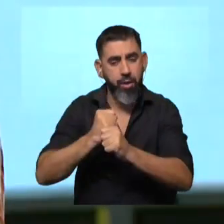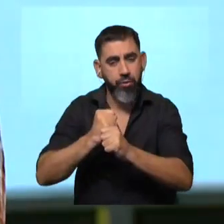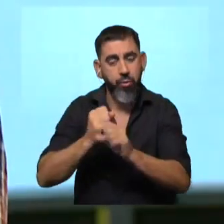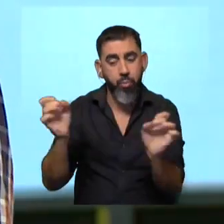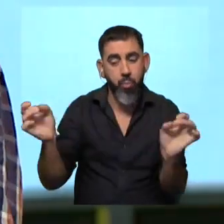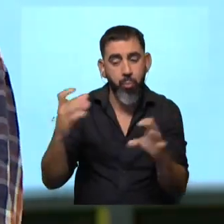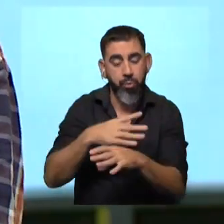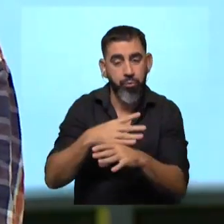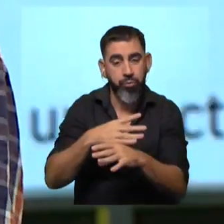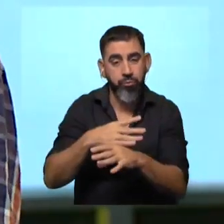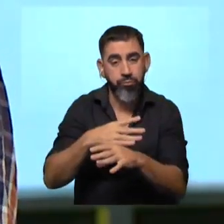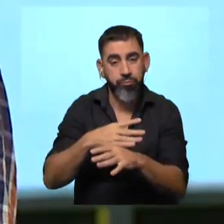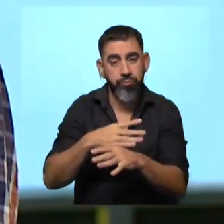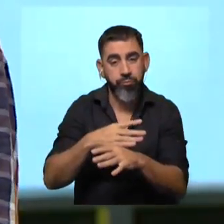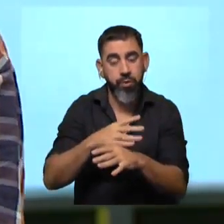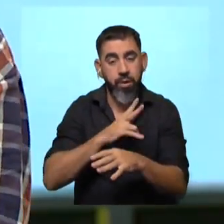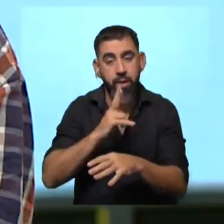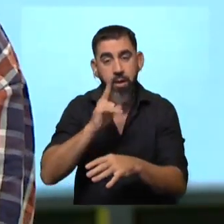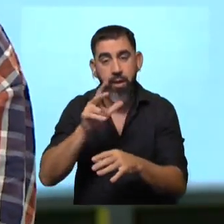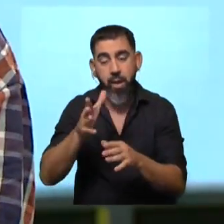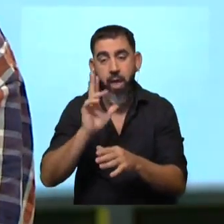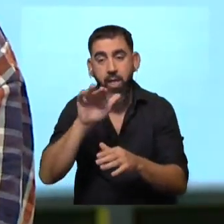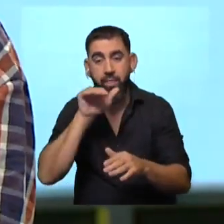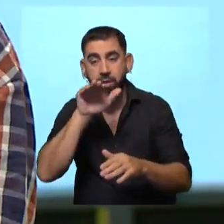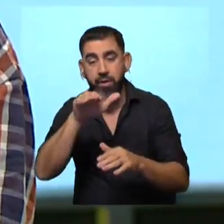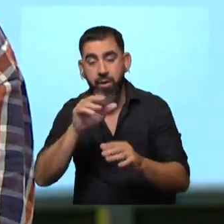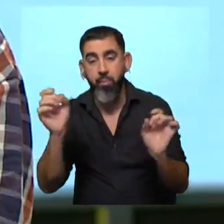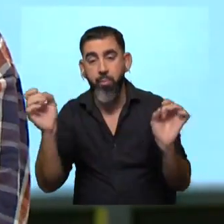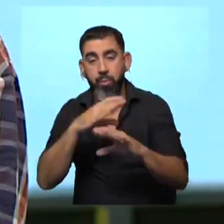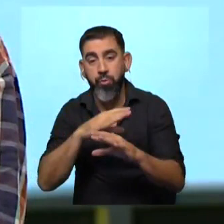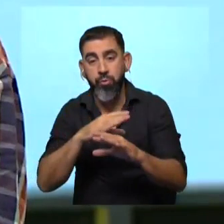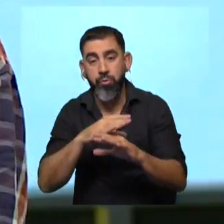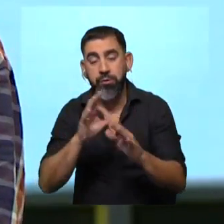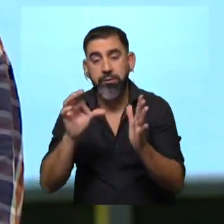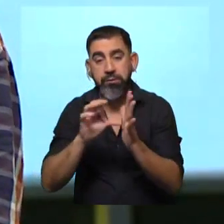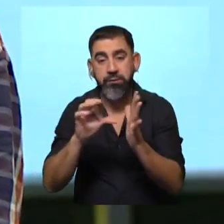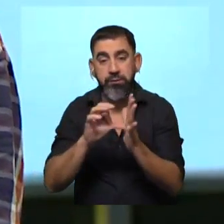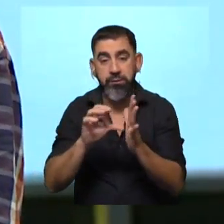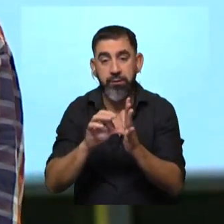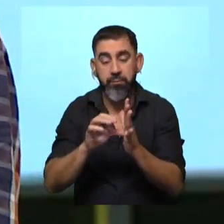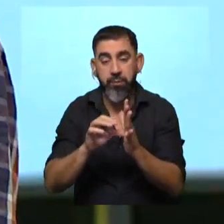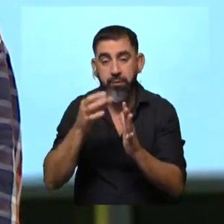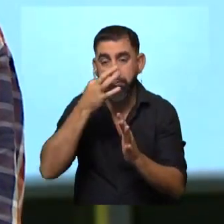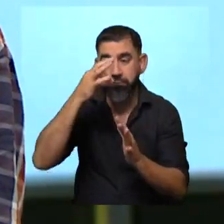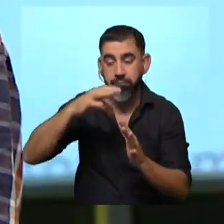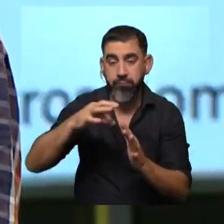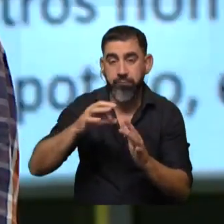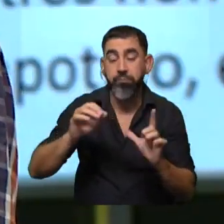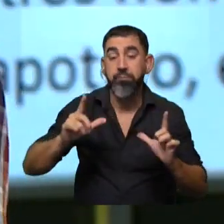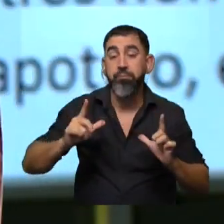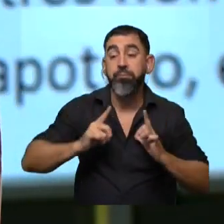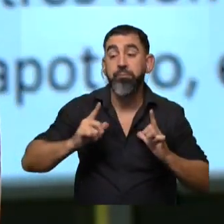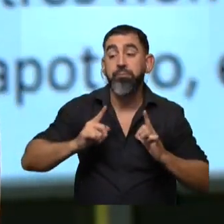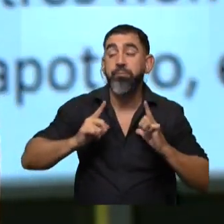listos en los freezer del laboratorio, teníamos listos todos los sistemas para este PCR y estábamos, como ella